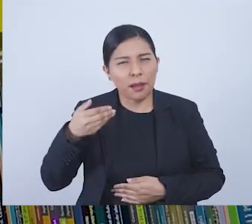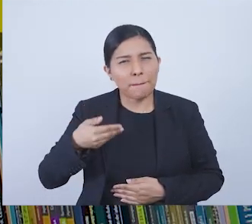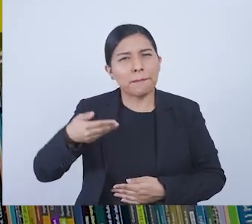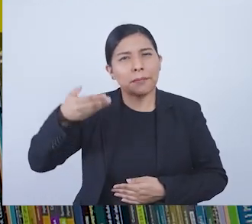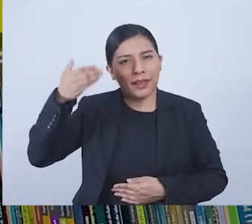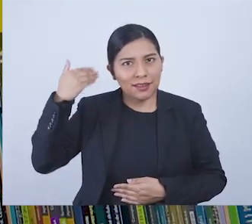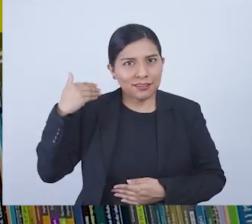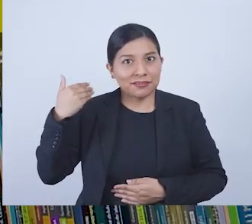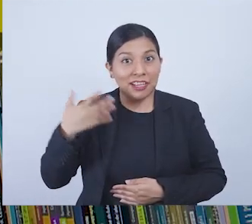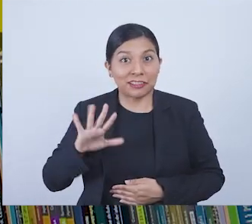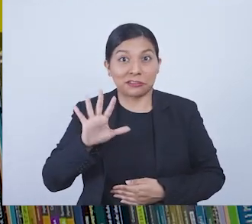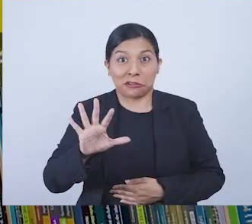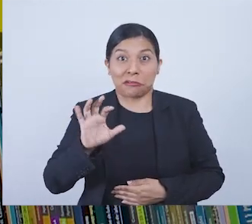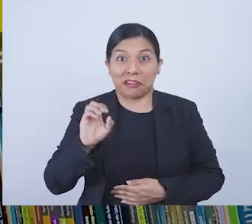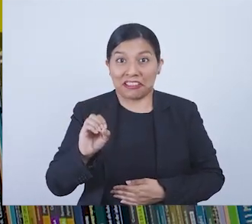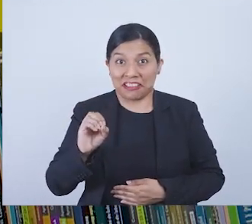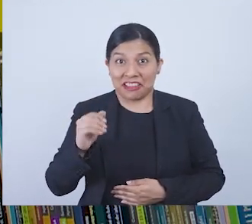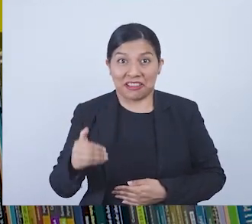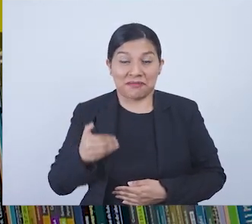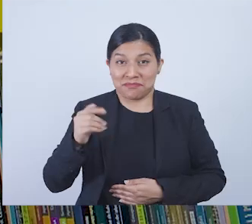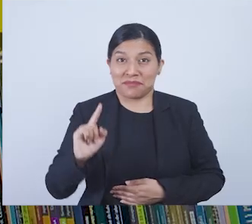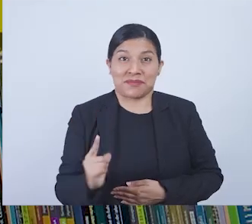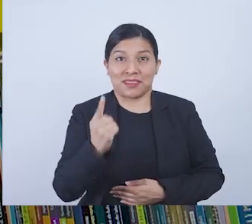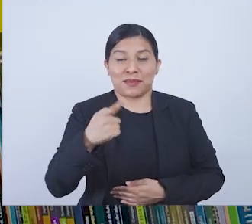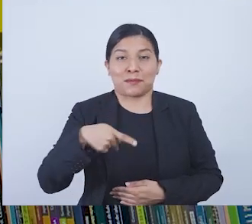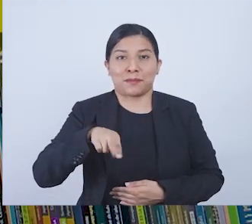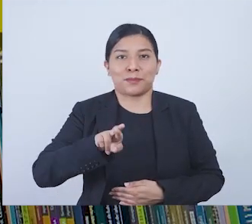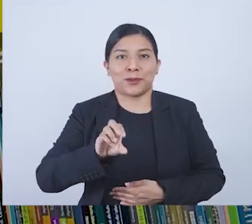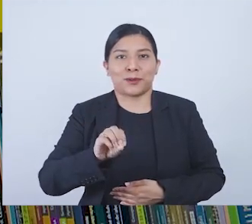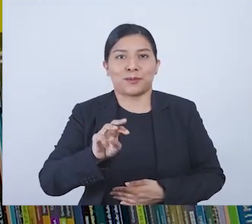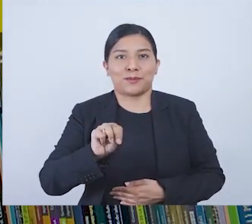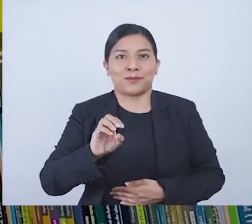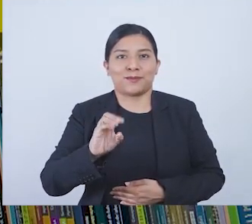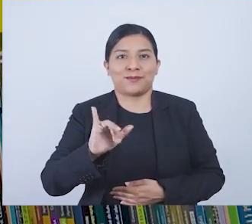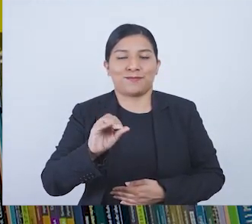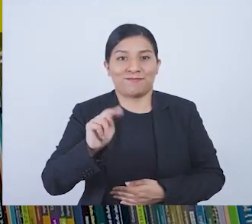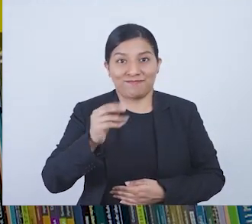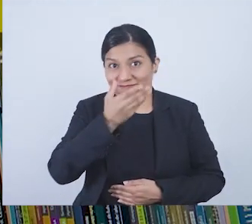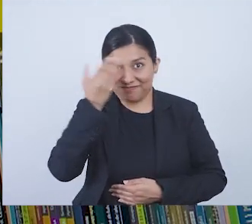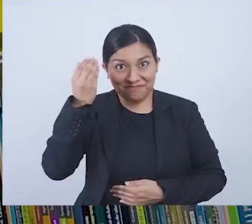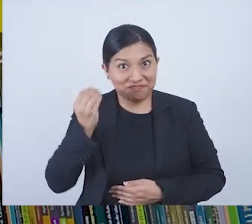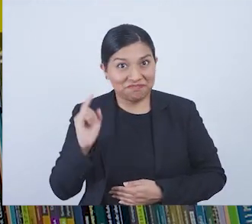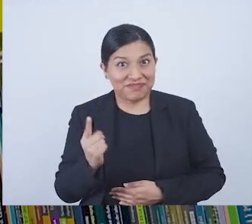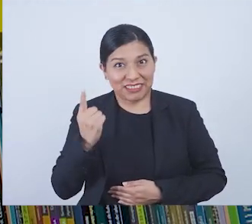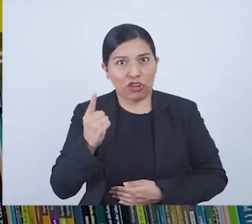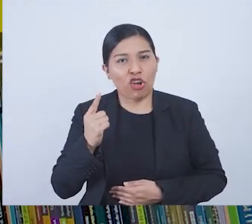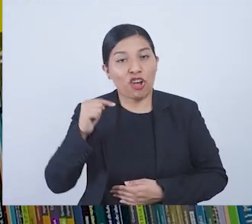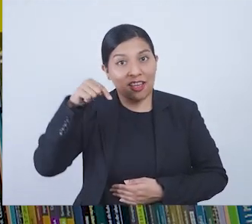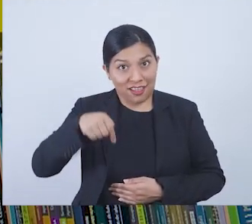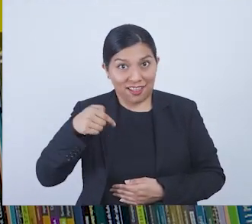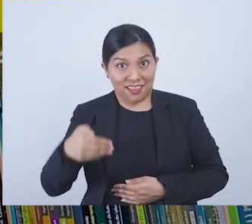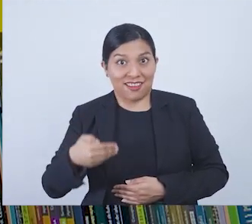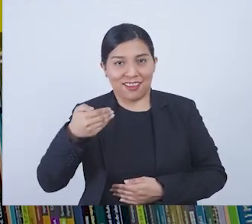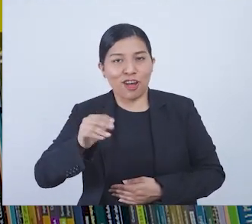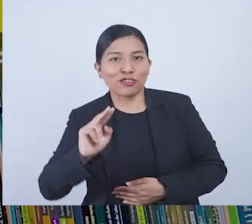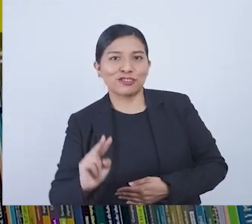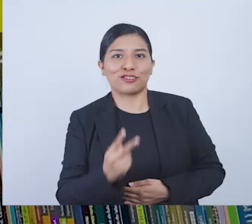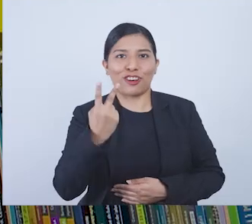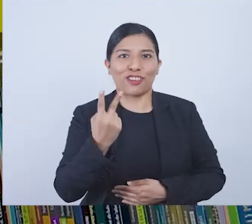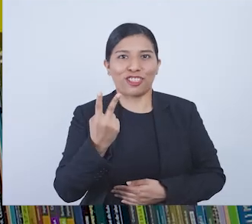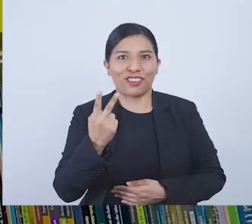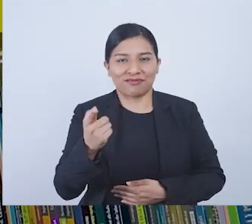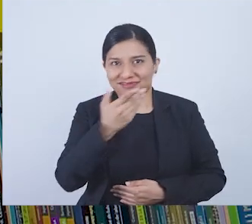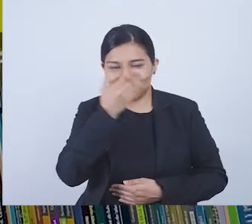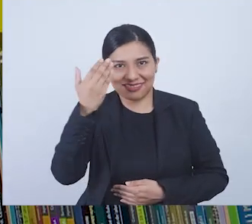pasado cumplimos los 50 años, la primera promoción de haber egresado. Este año celebran los 50 años la segunda promoción